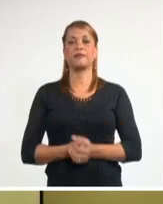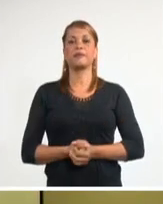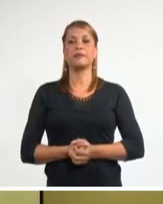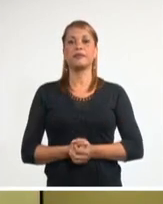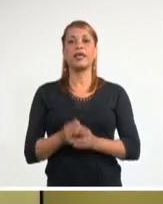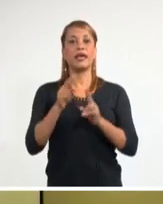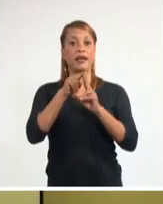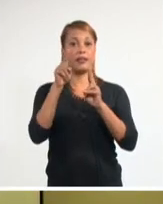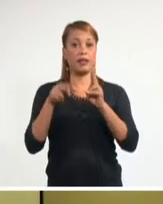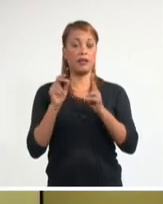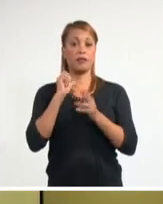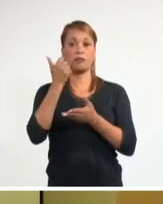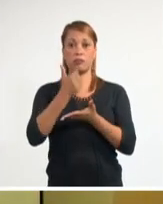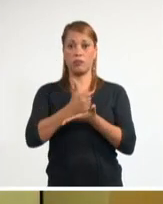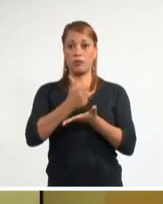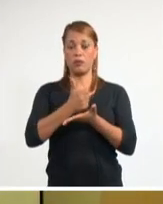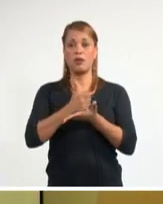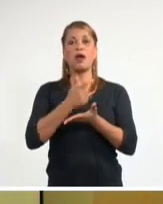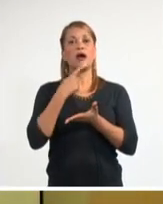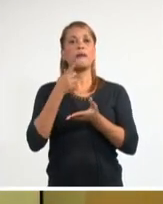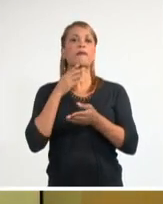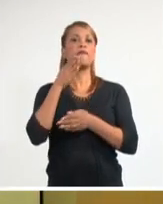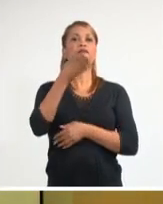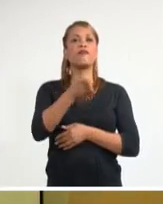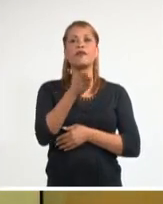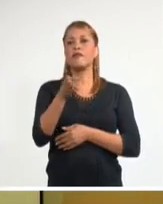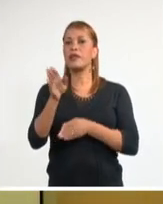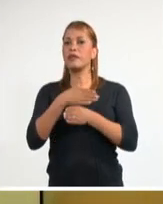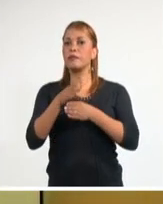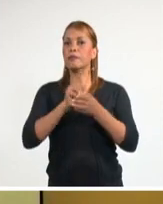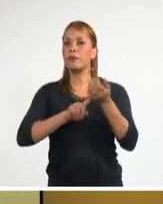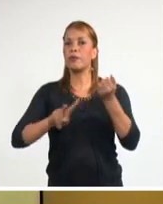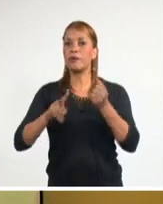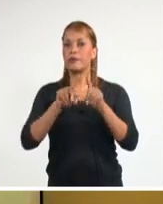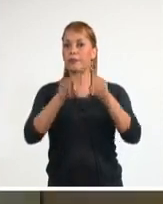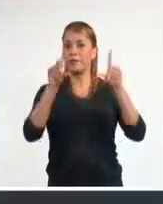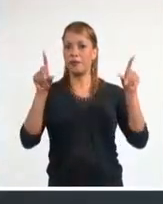ciudad. El colectivo realizará una gira por varias provincias del país.